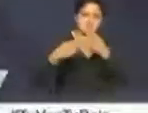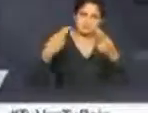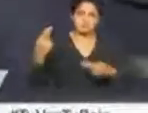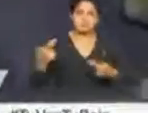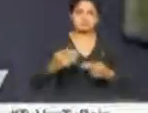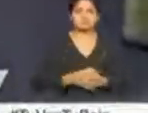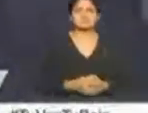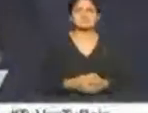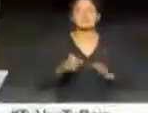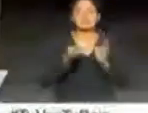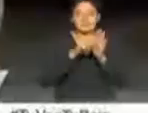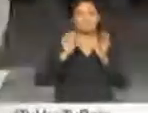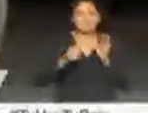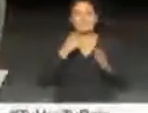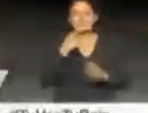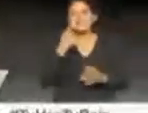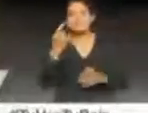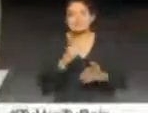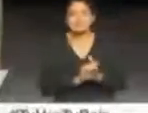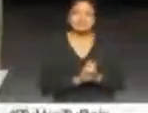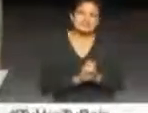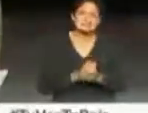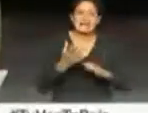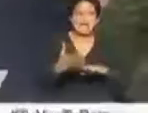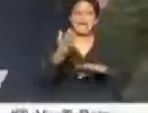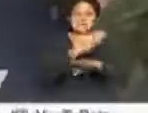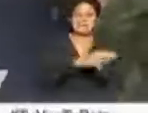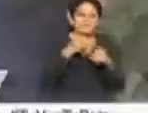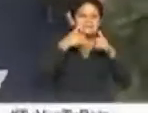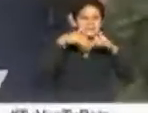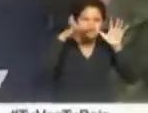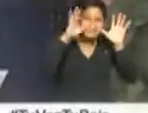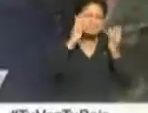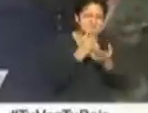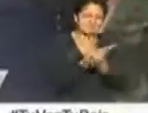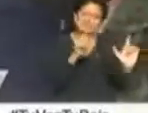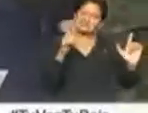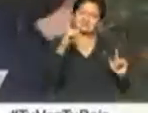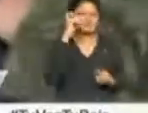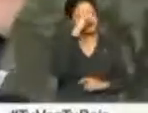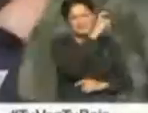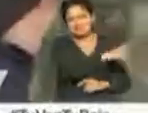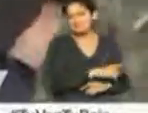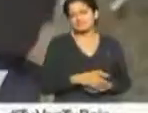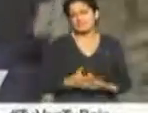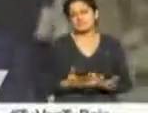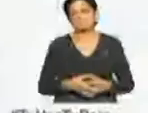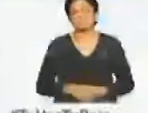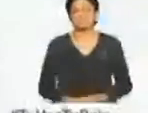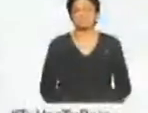estimó en tanto que es muy difícil que antes de enero se agoten los recursos legales contra la extradición.